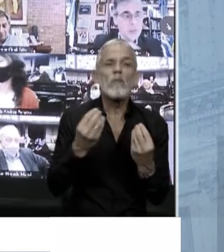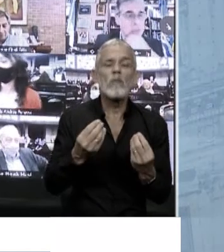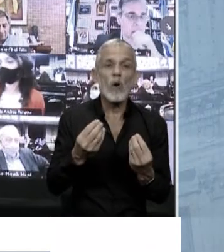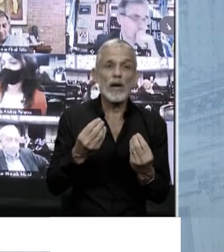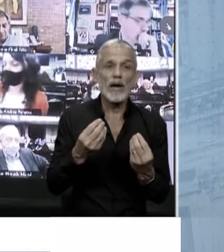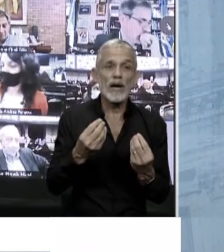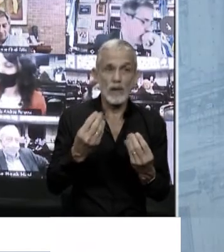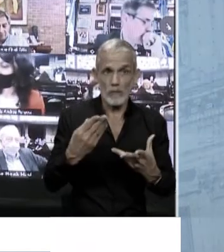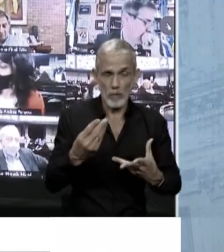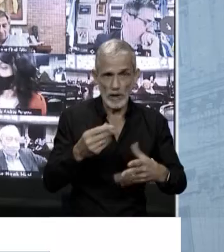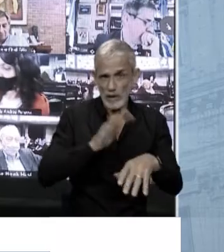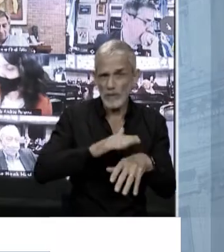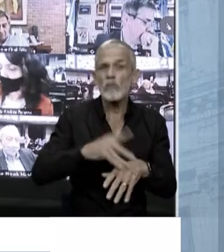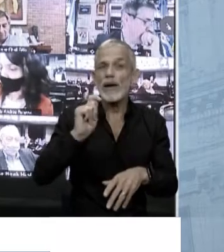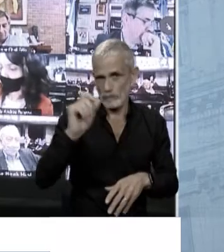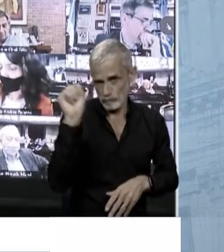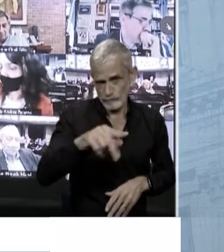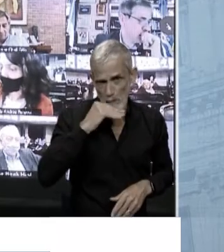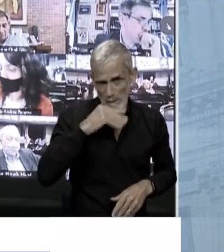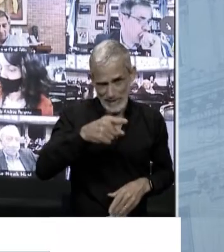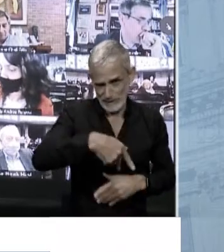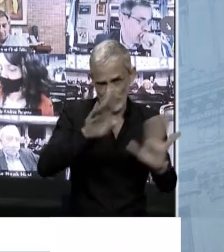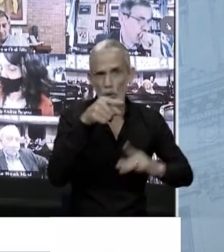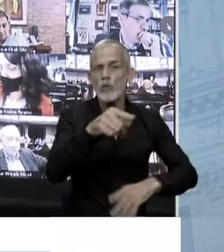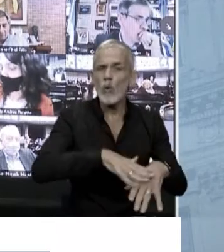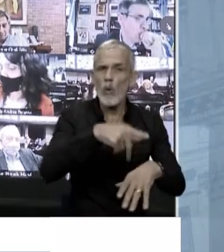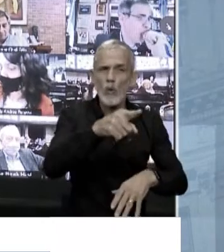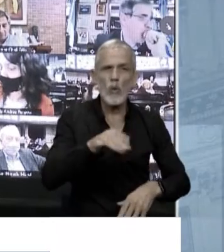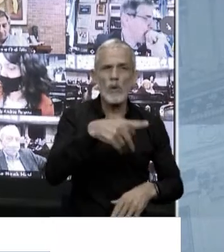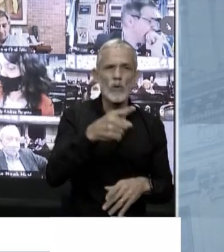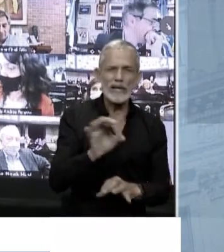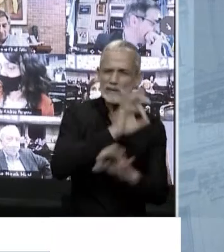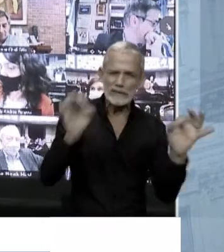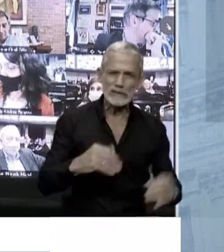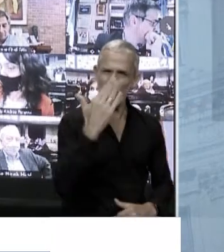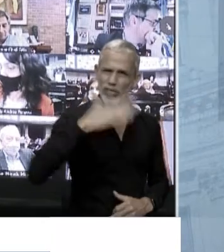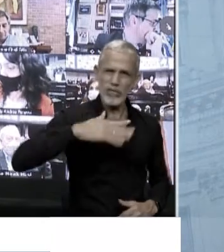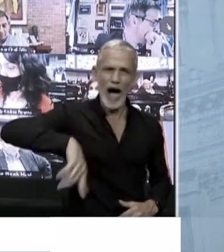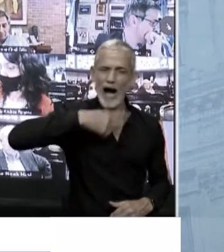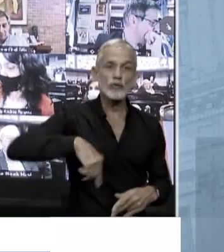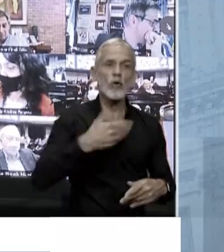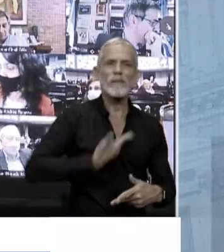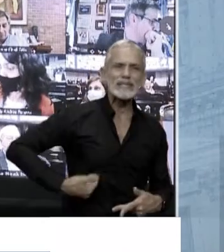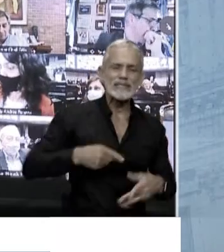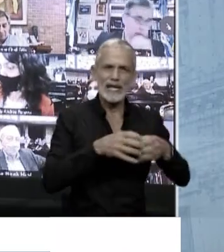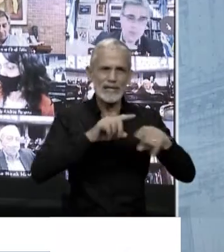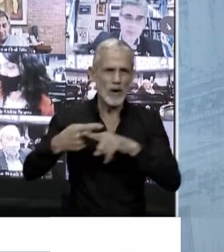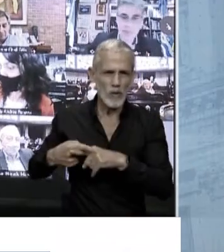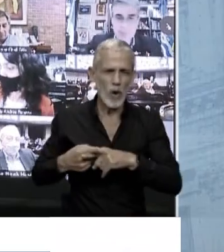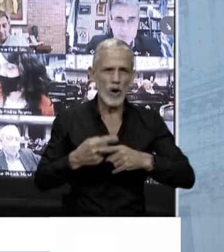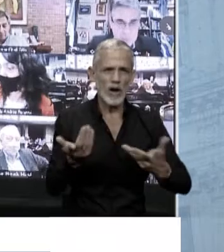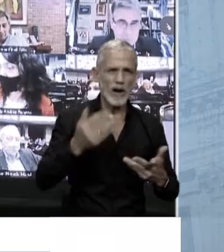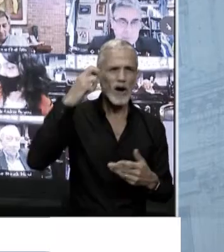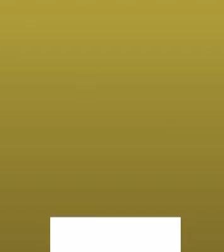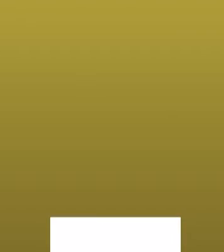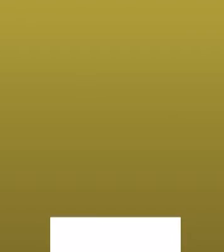es absolutamente responsabilidad suya, porque usted ha ninguneado a los presidentes de bloque. Usted ningunea la